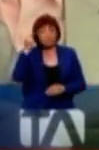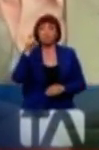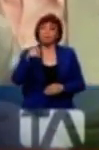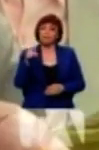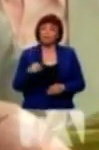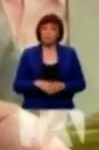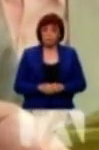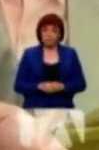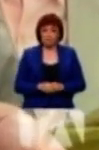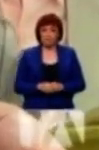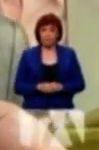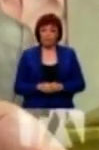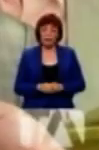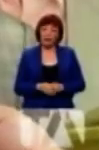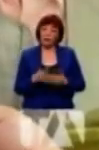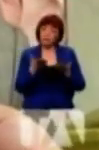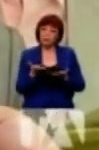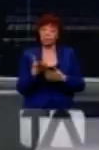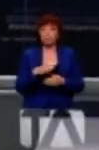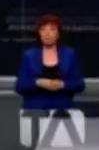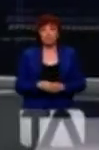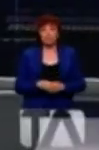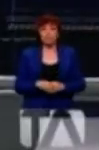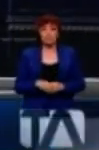corresponden. Entonces, esto es muy, muy delicado.